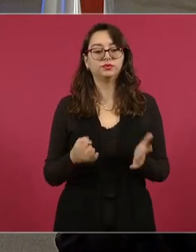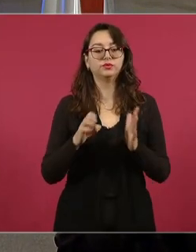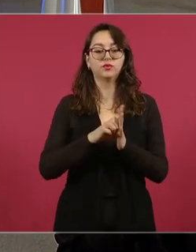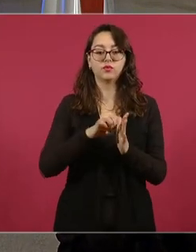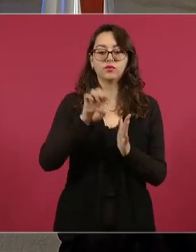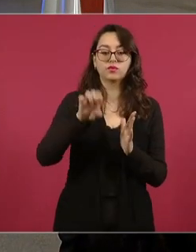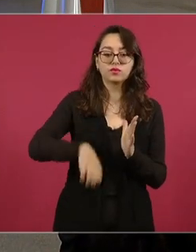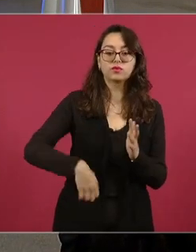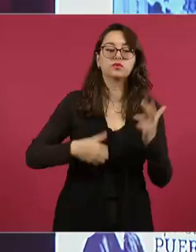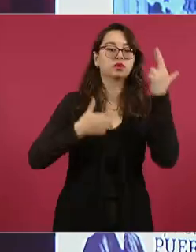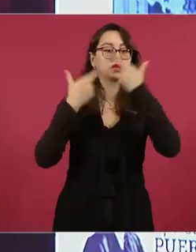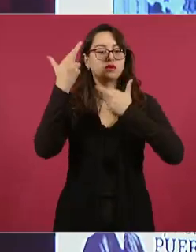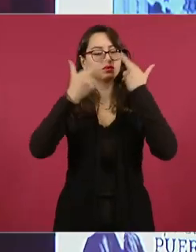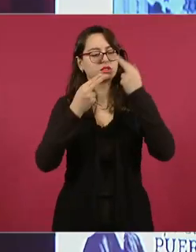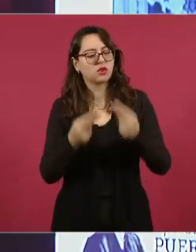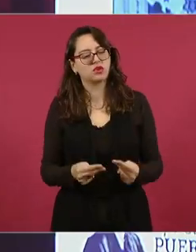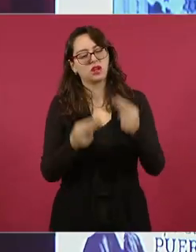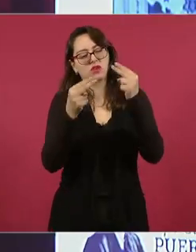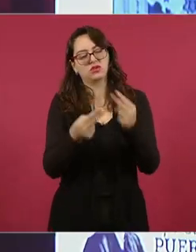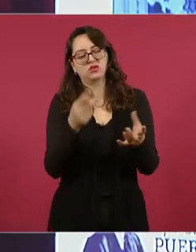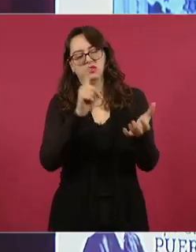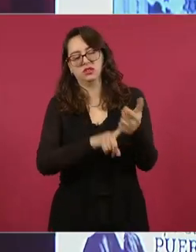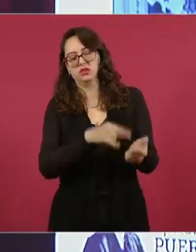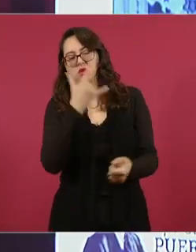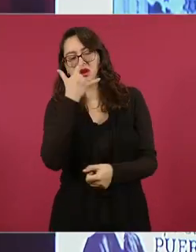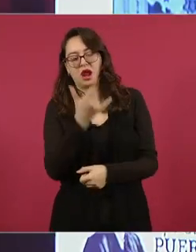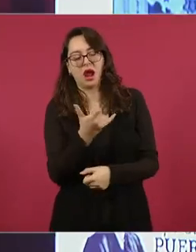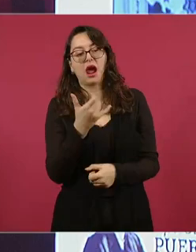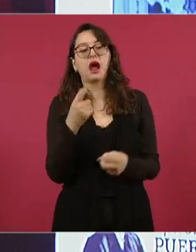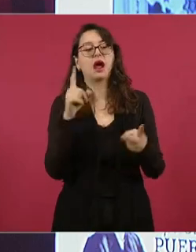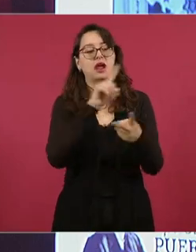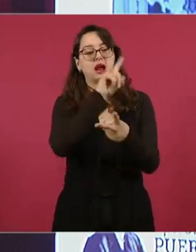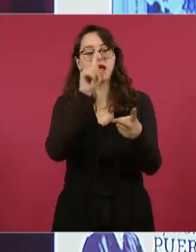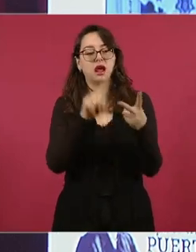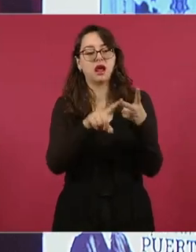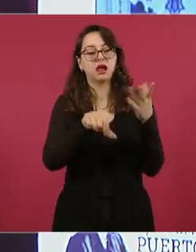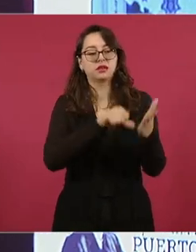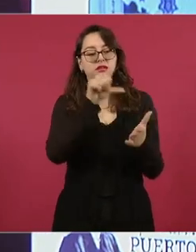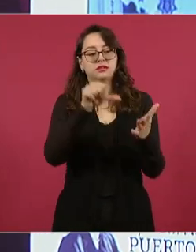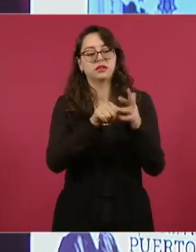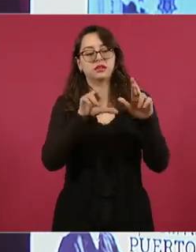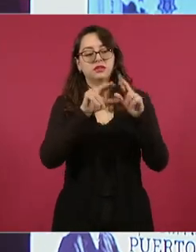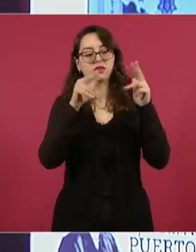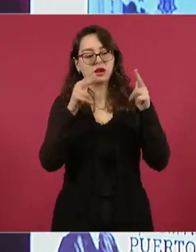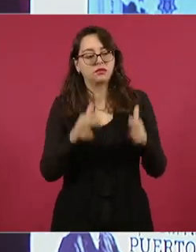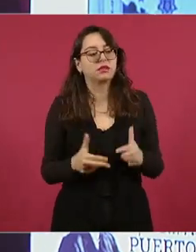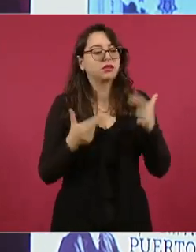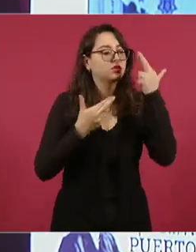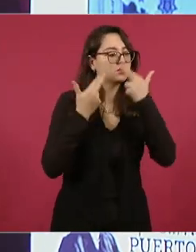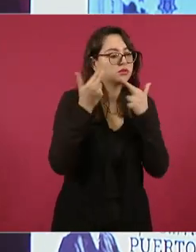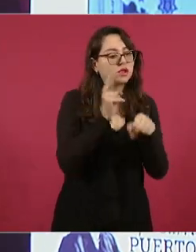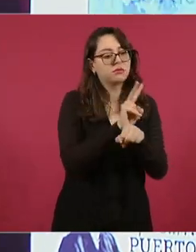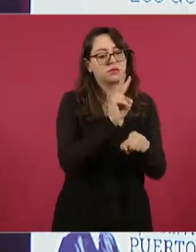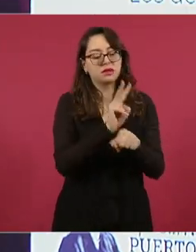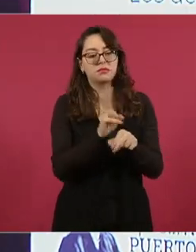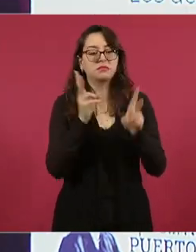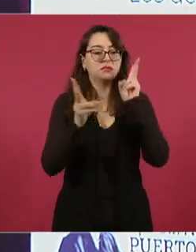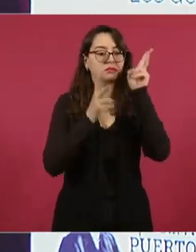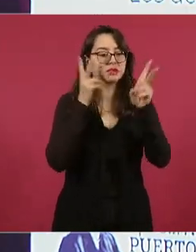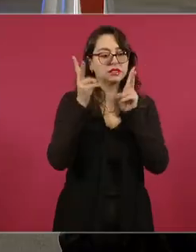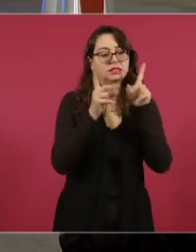negros, se hace la revisión de los centros de rehabilitación y visitas adelante de